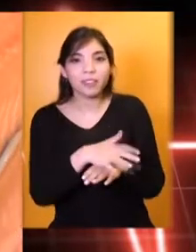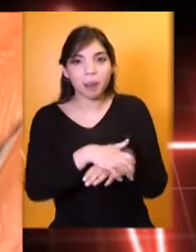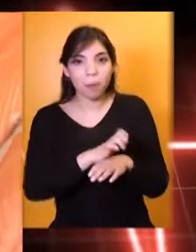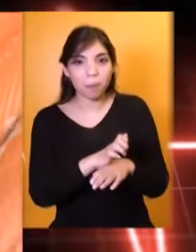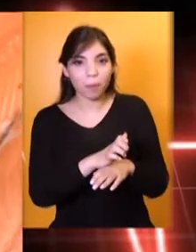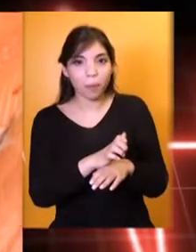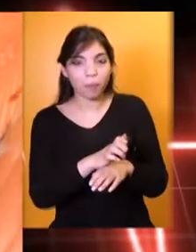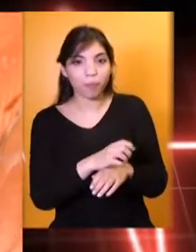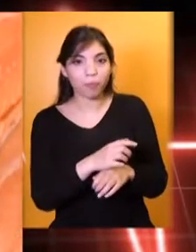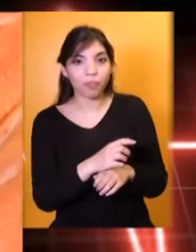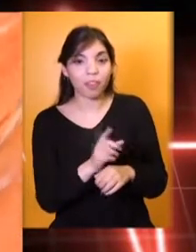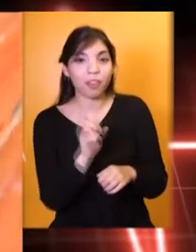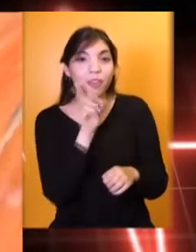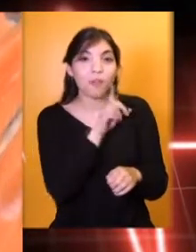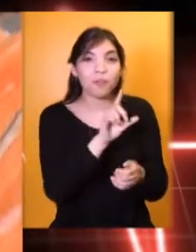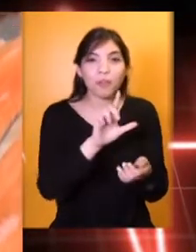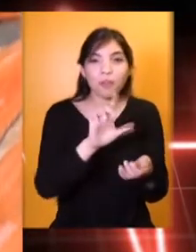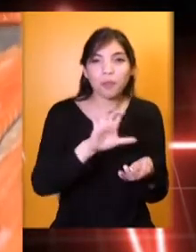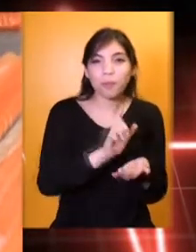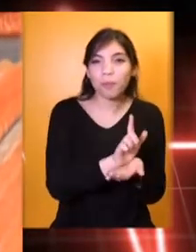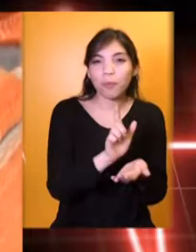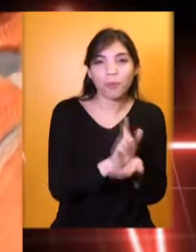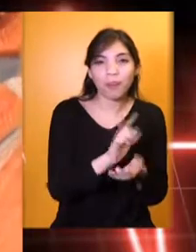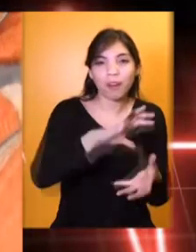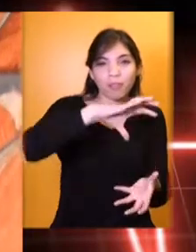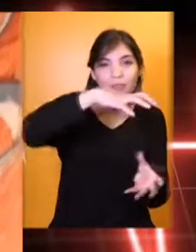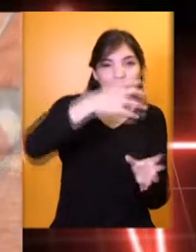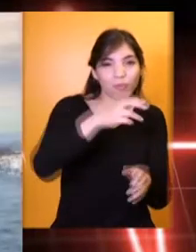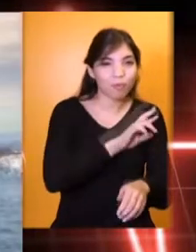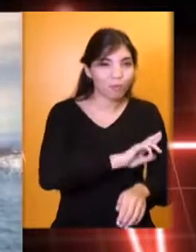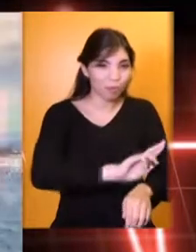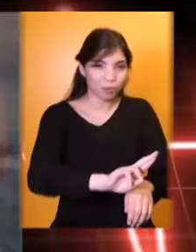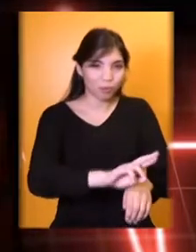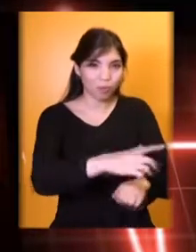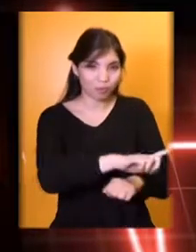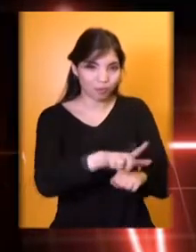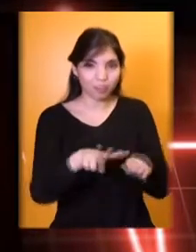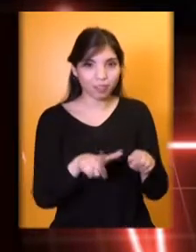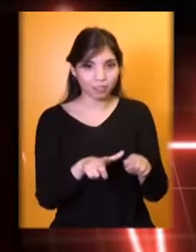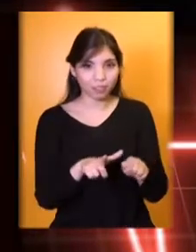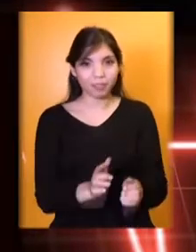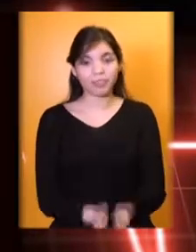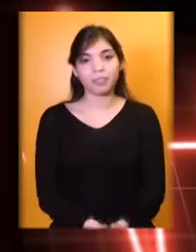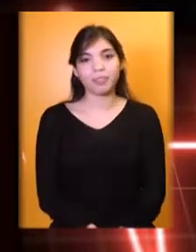exportado desde uno de los últimos rincones del sur austral chileno.